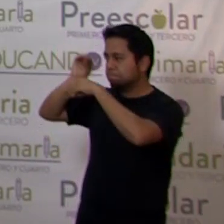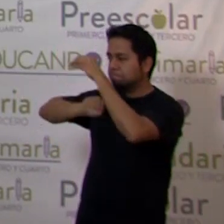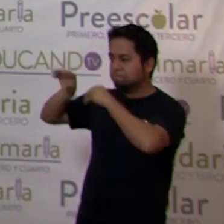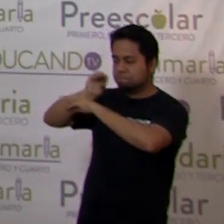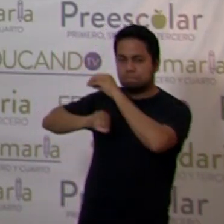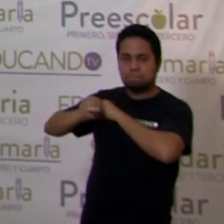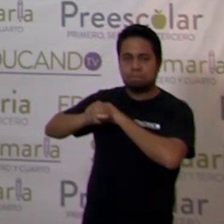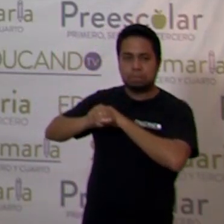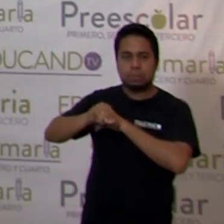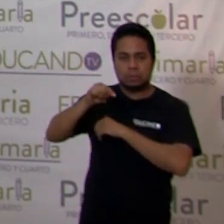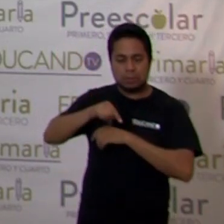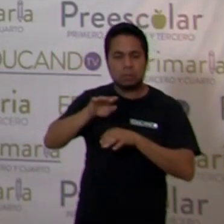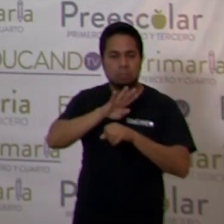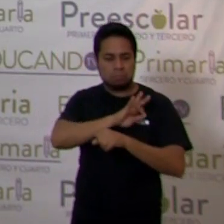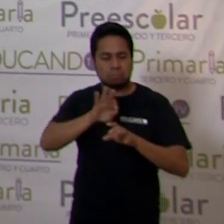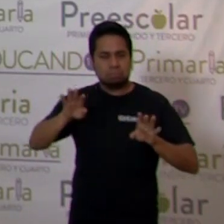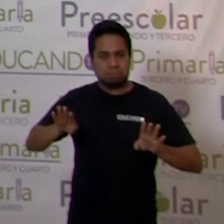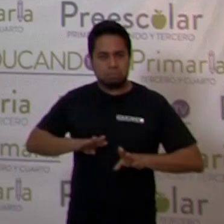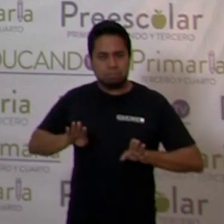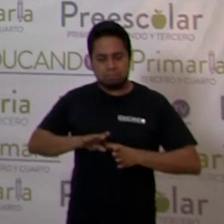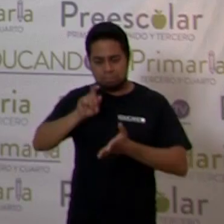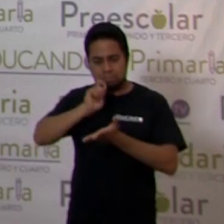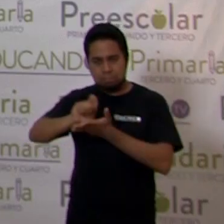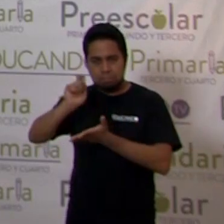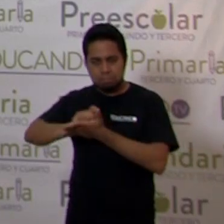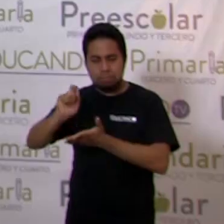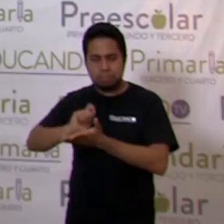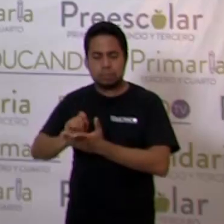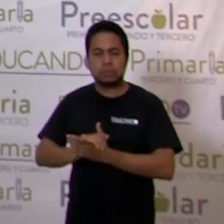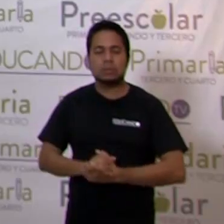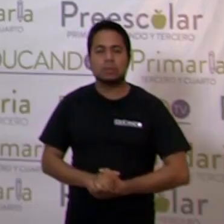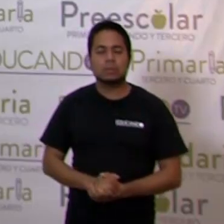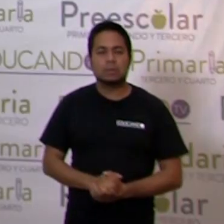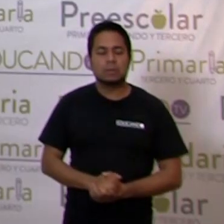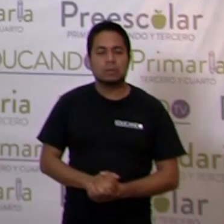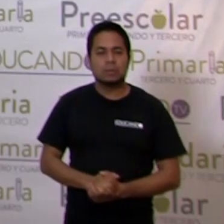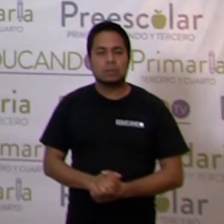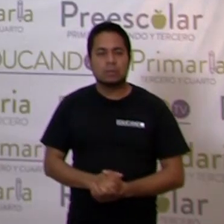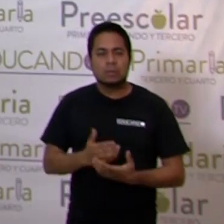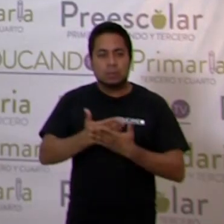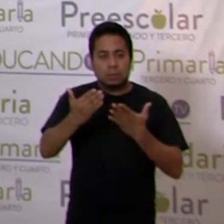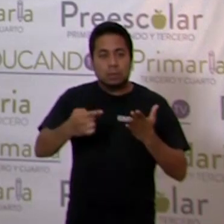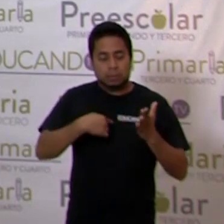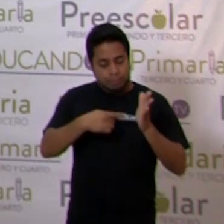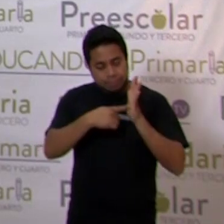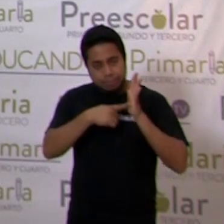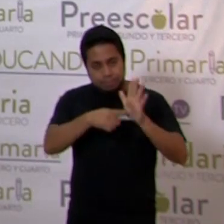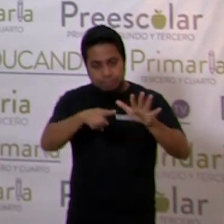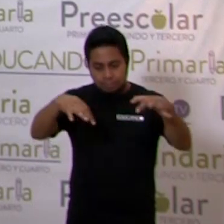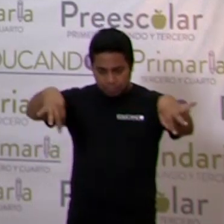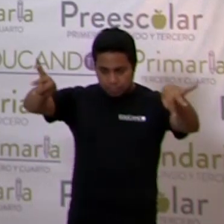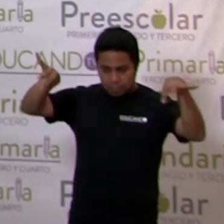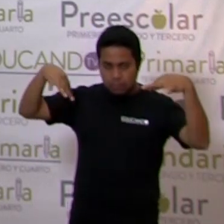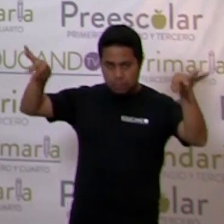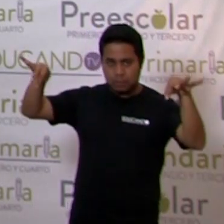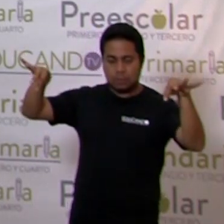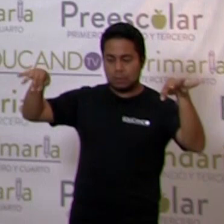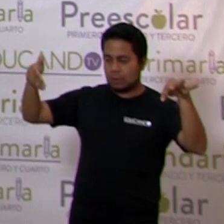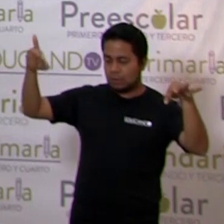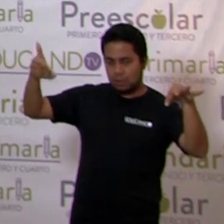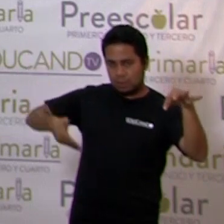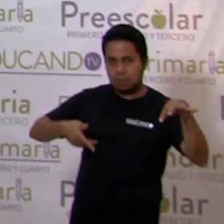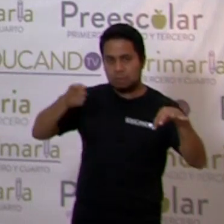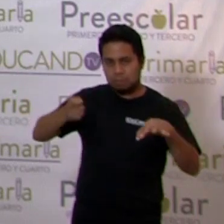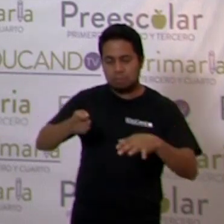a describir ahora te voy a presentar una lámina con la que tú